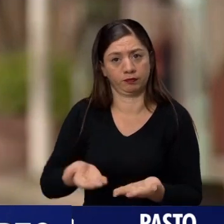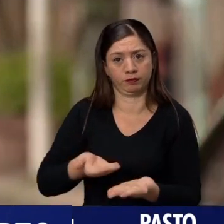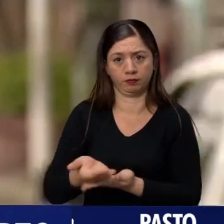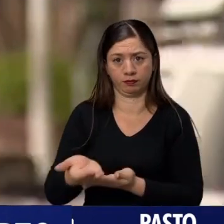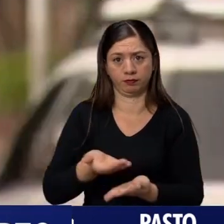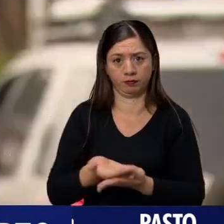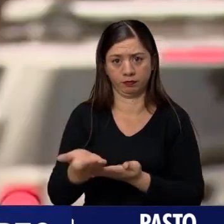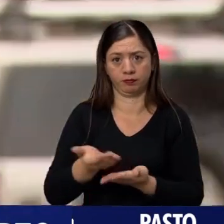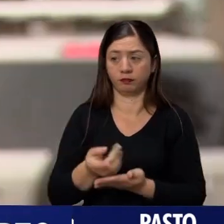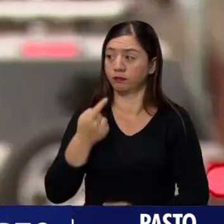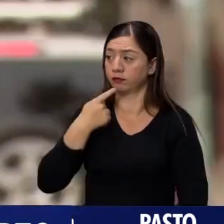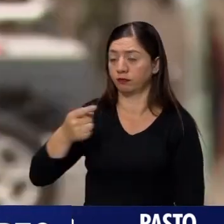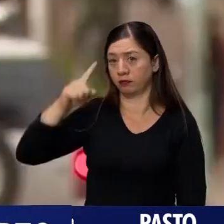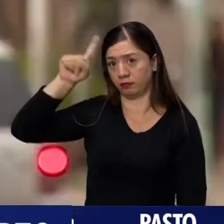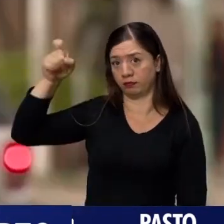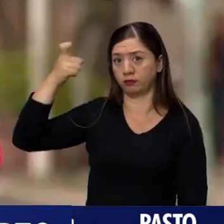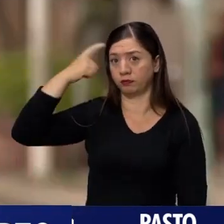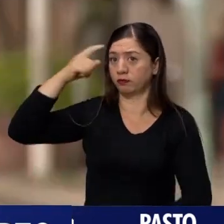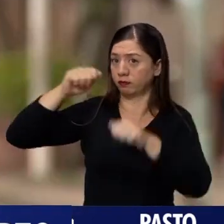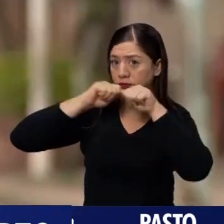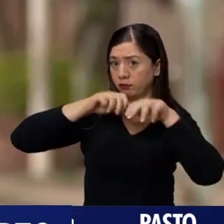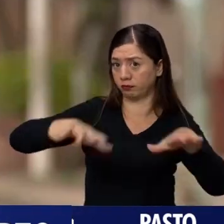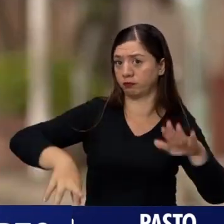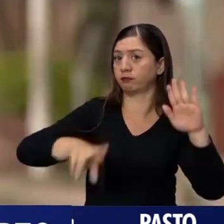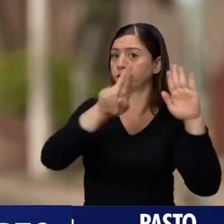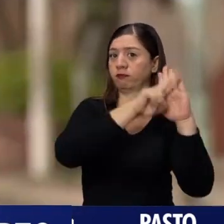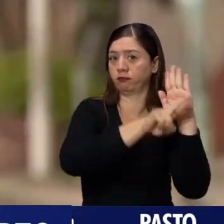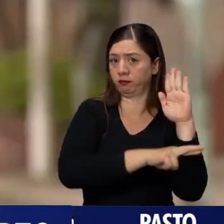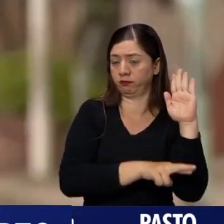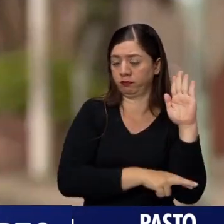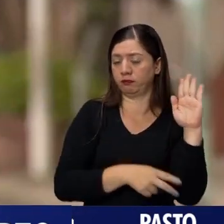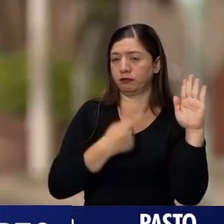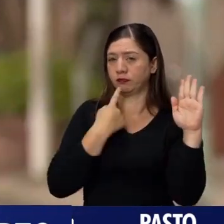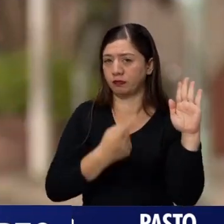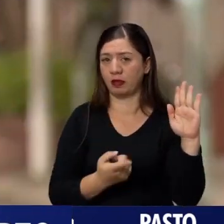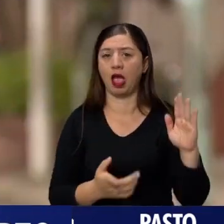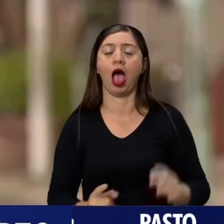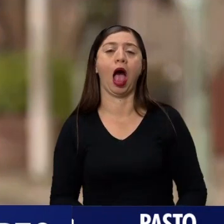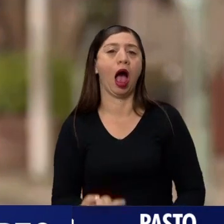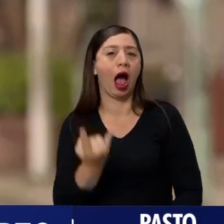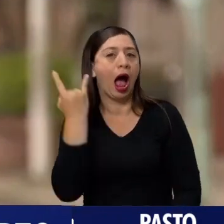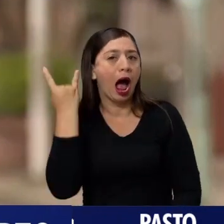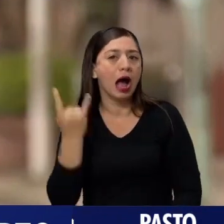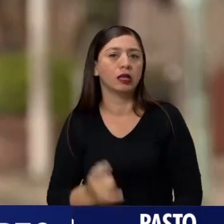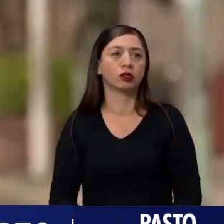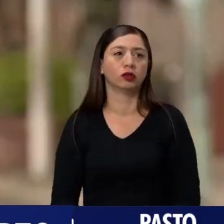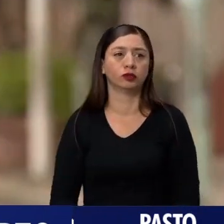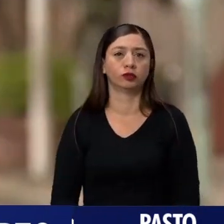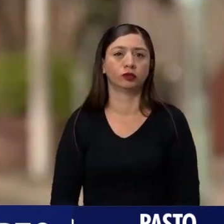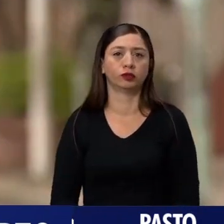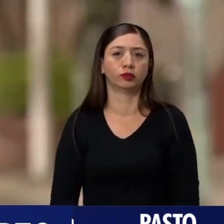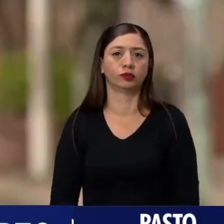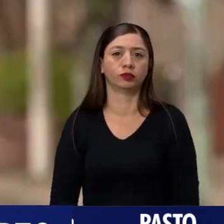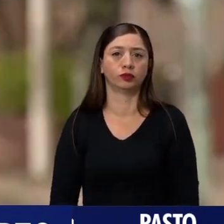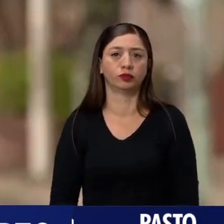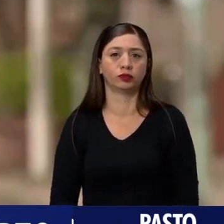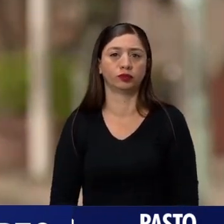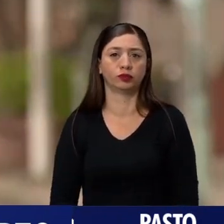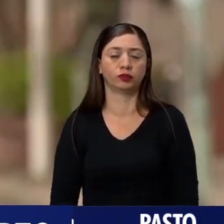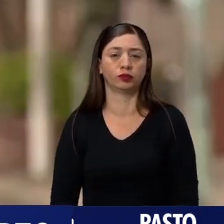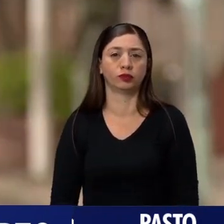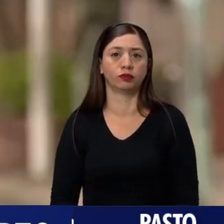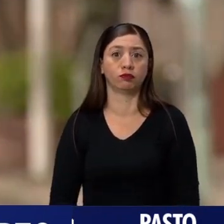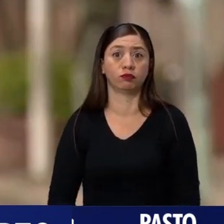tras ese anuncio del Gobierno Nacional hay algunas recomendaciones para no excederse, digamos, no llegar a volver a